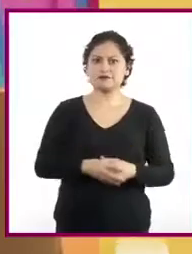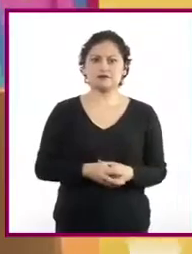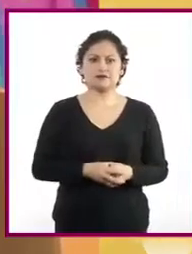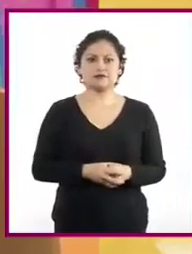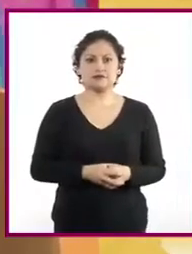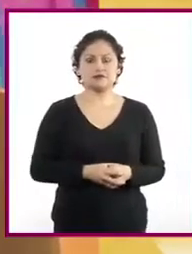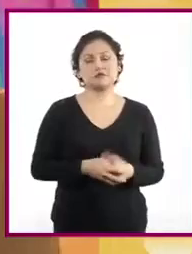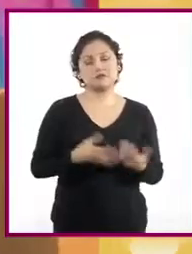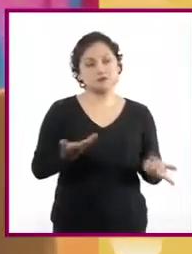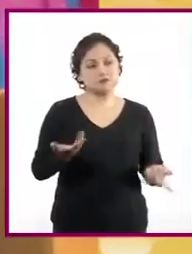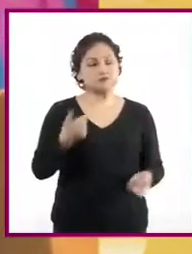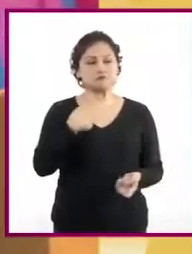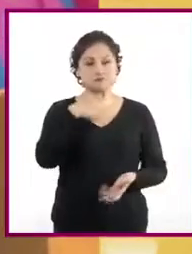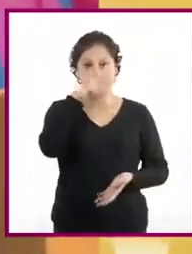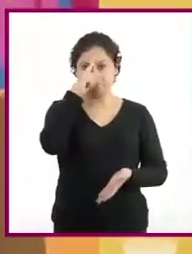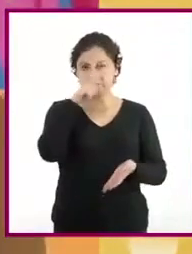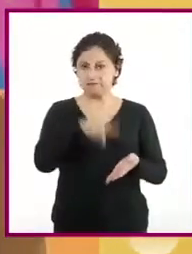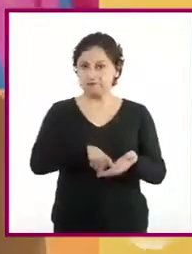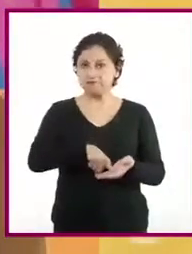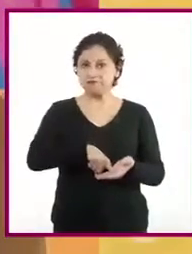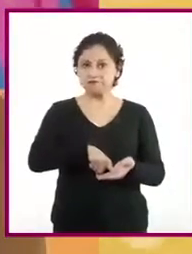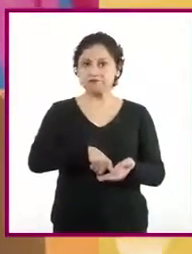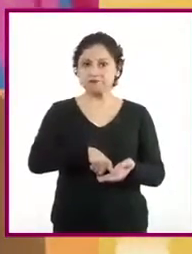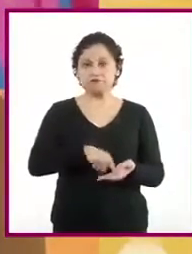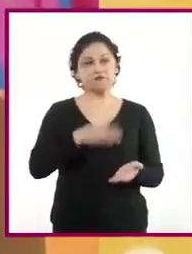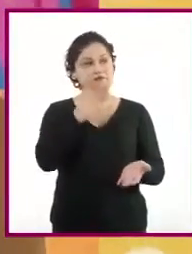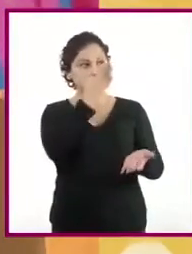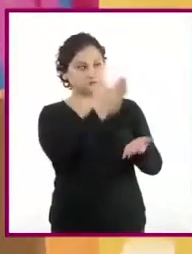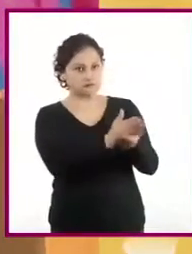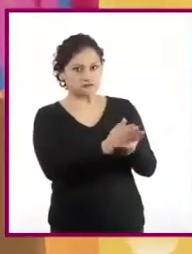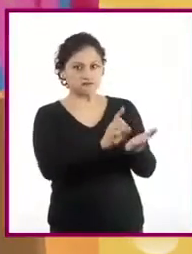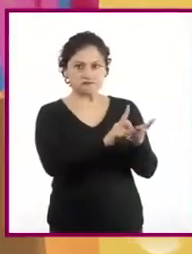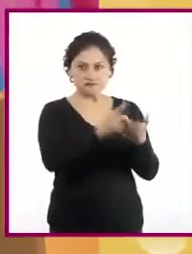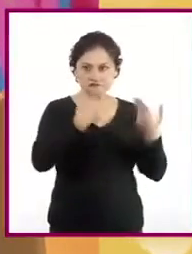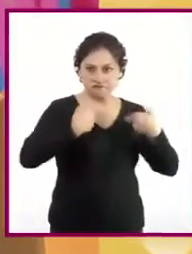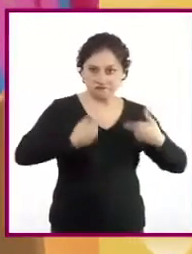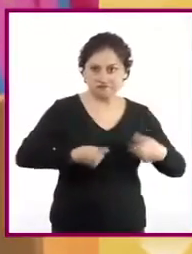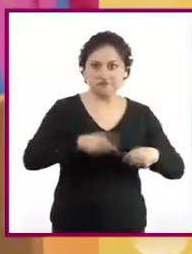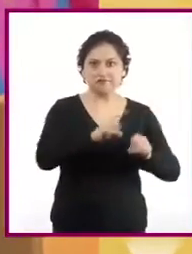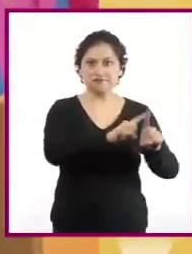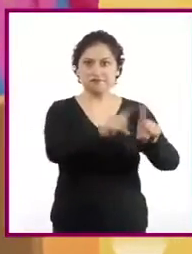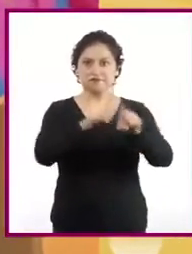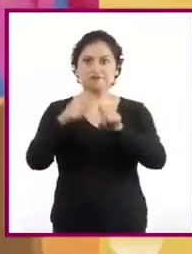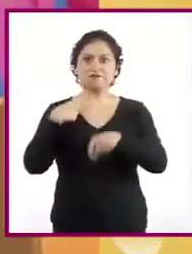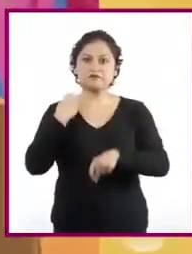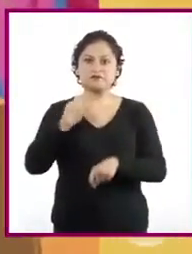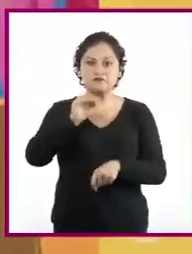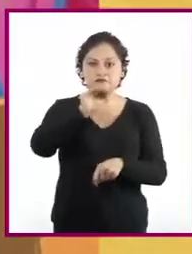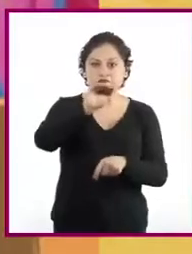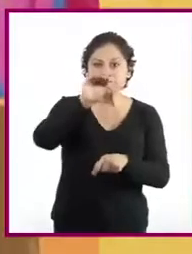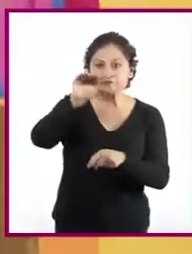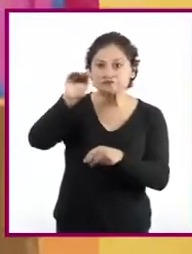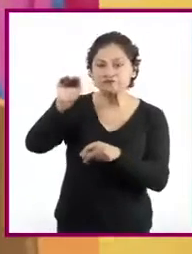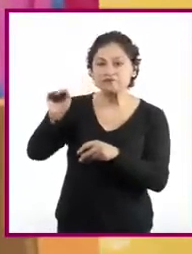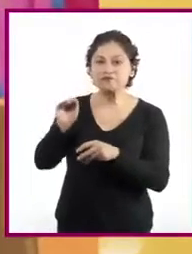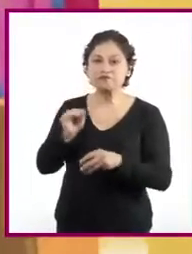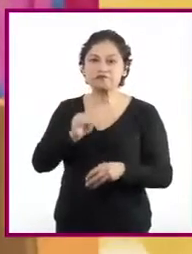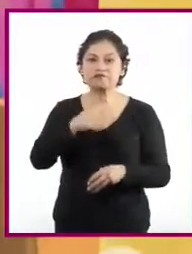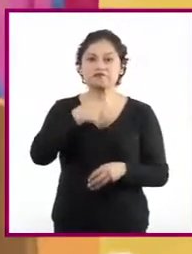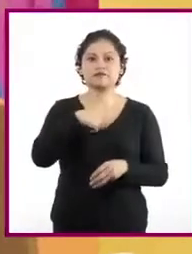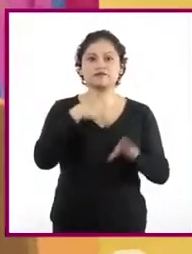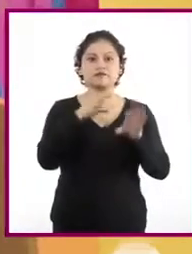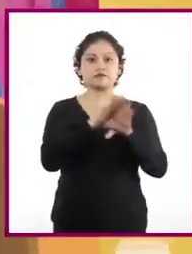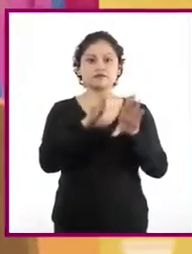que nada exigirlos, ¿no? Ir a derechos humanos, si alguna vez violan tus derechos, no quedarse